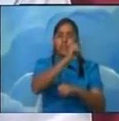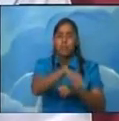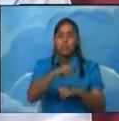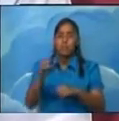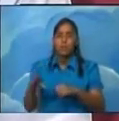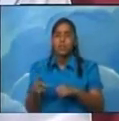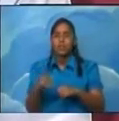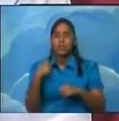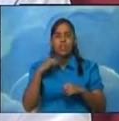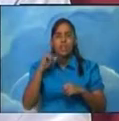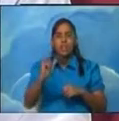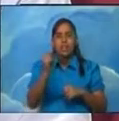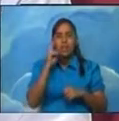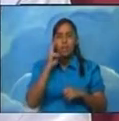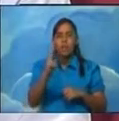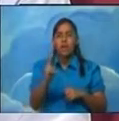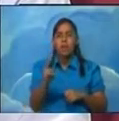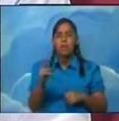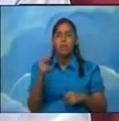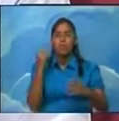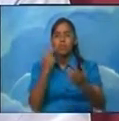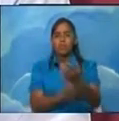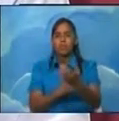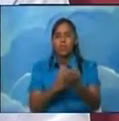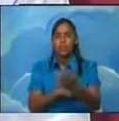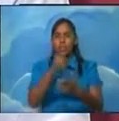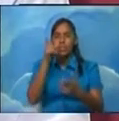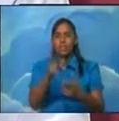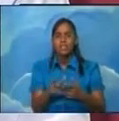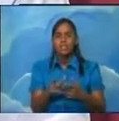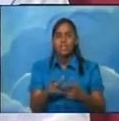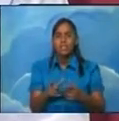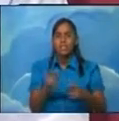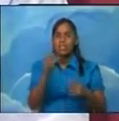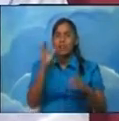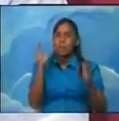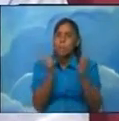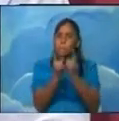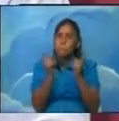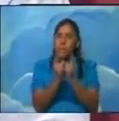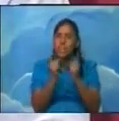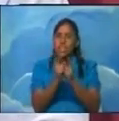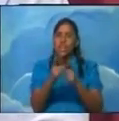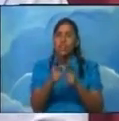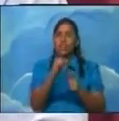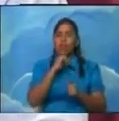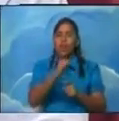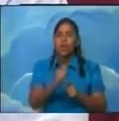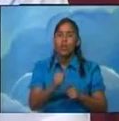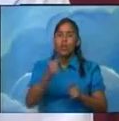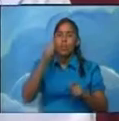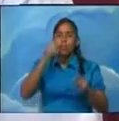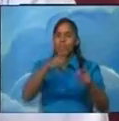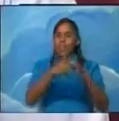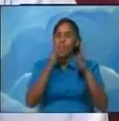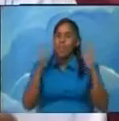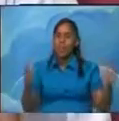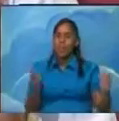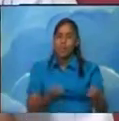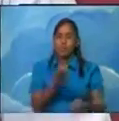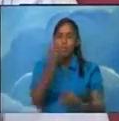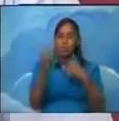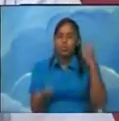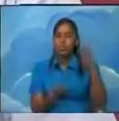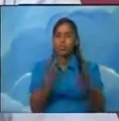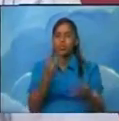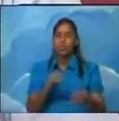desiertos, y vemos, amados hermanos, que ser un país florece. Tan pequeño, amados hermanos, es un país en una gran florece. Producción, ¿verdad? Una